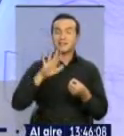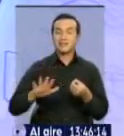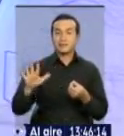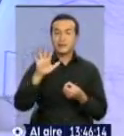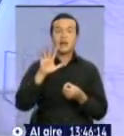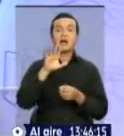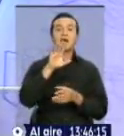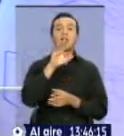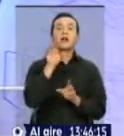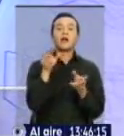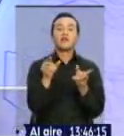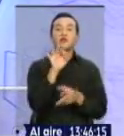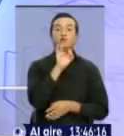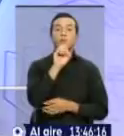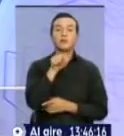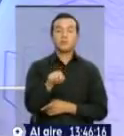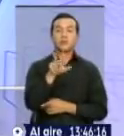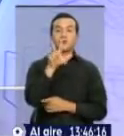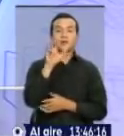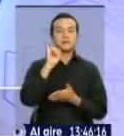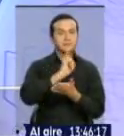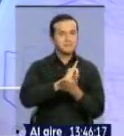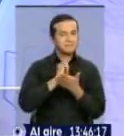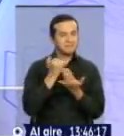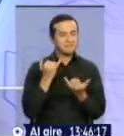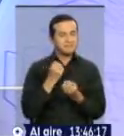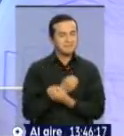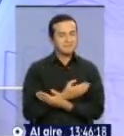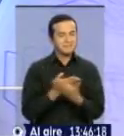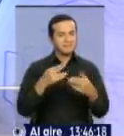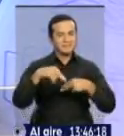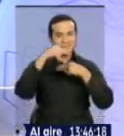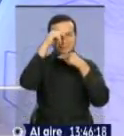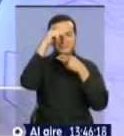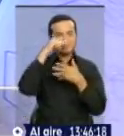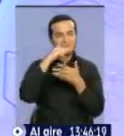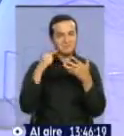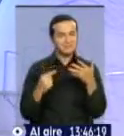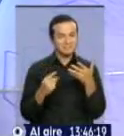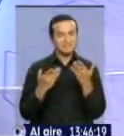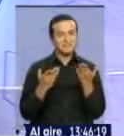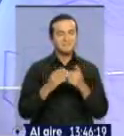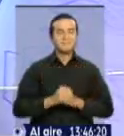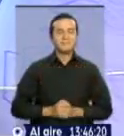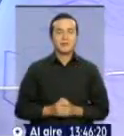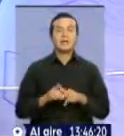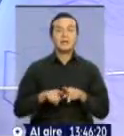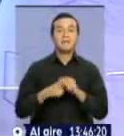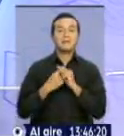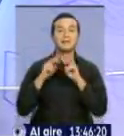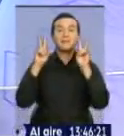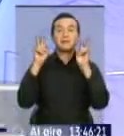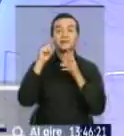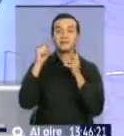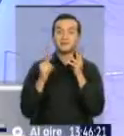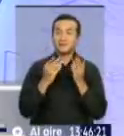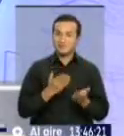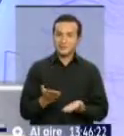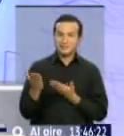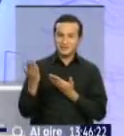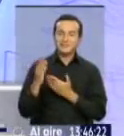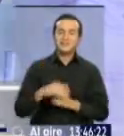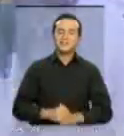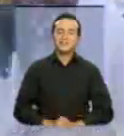Alborada, 90.3 La Super FM de Imbabura, retransmiten nuestros espacios informativos. De inmediato, los titulares.